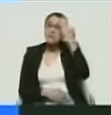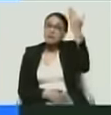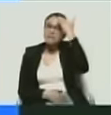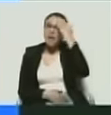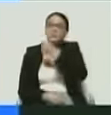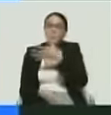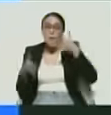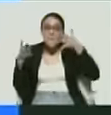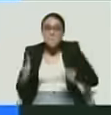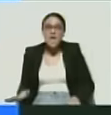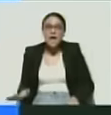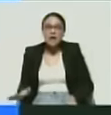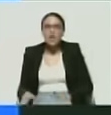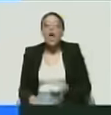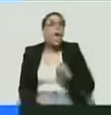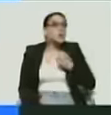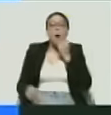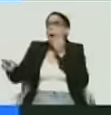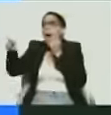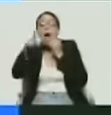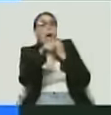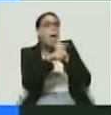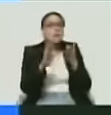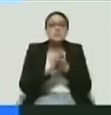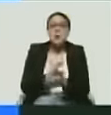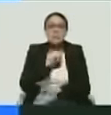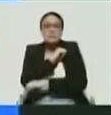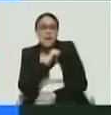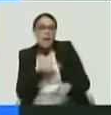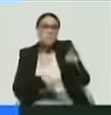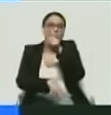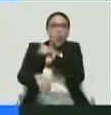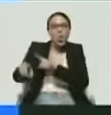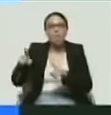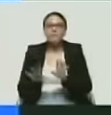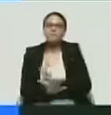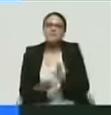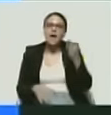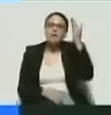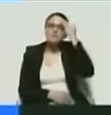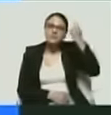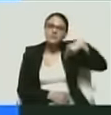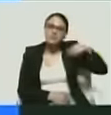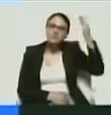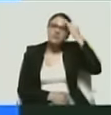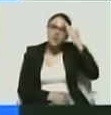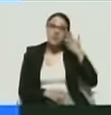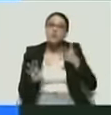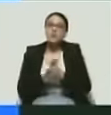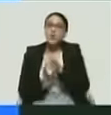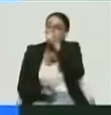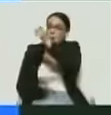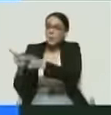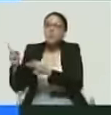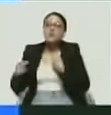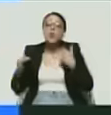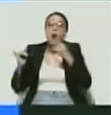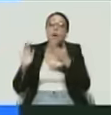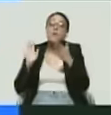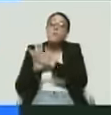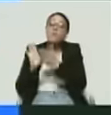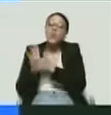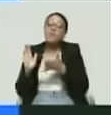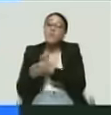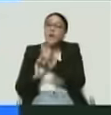Claro, cuando vemos los, y tenemos ya, porque las tenemos, las grabaciones de la señora Meda, hablando